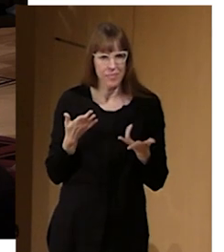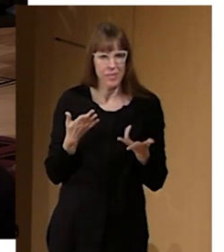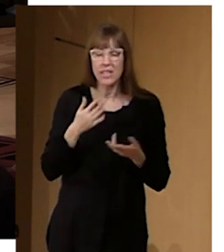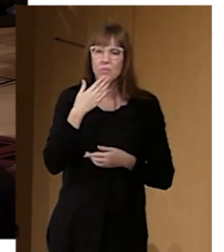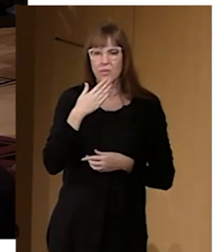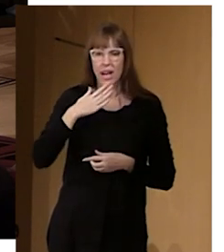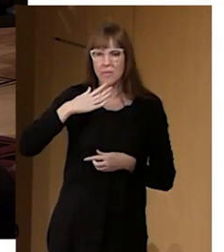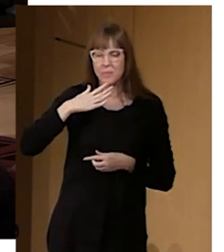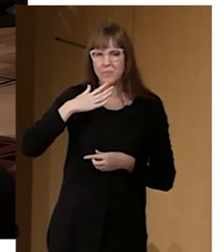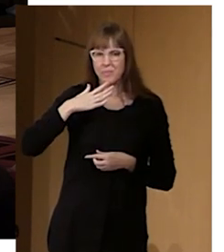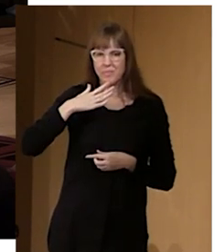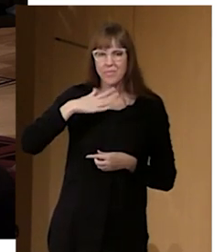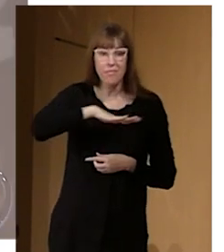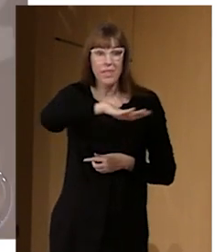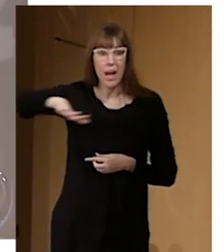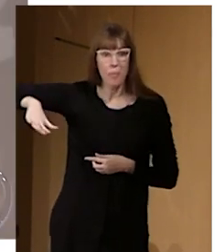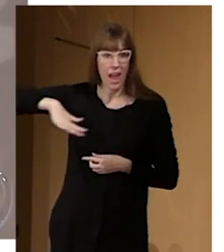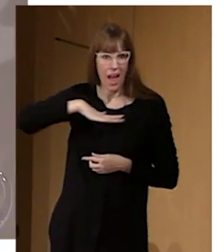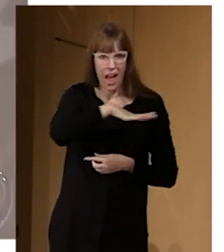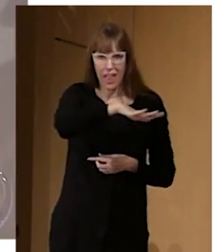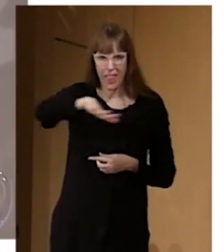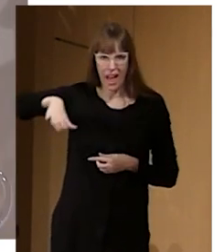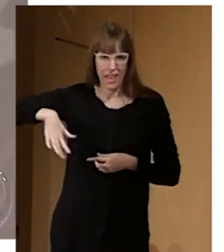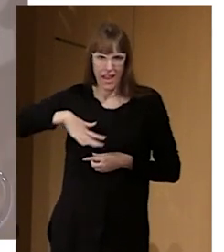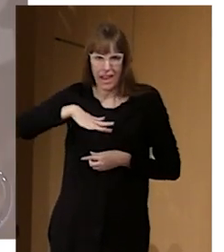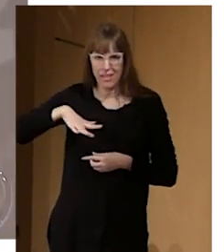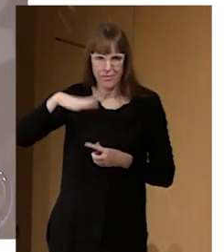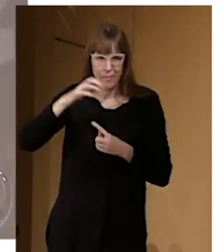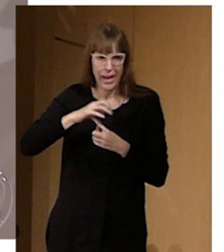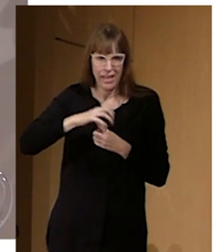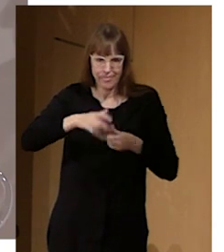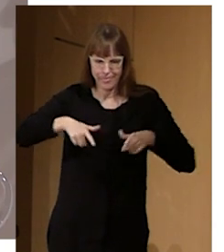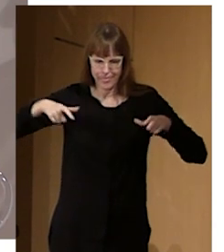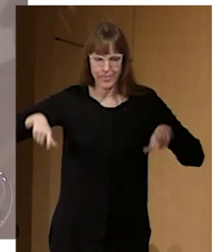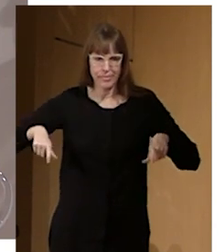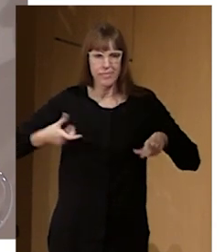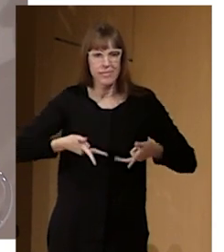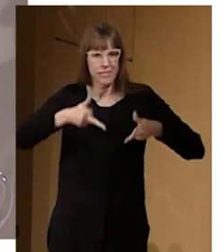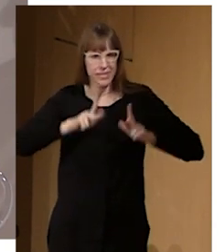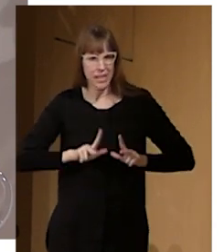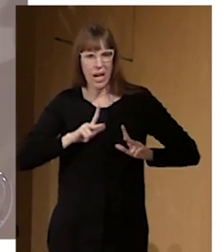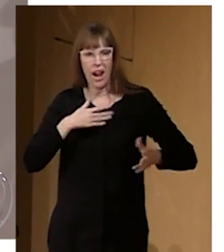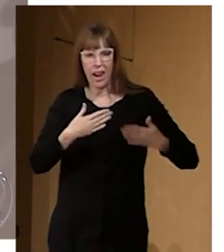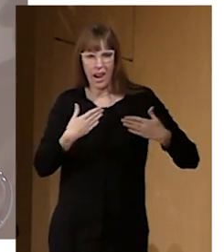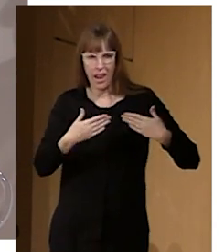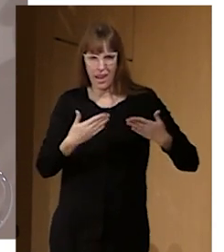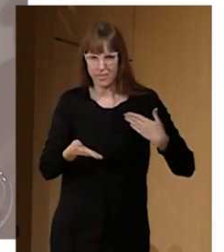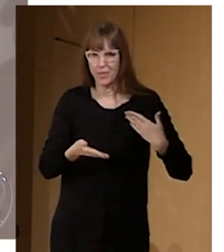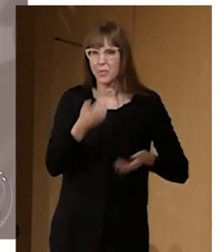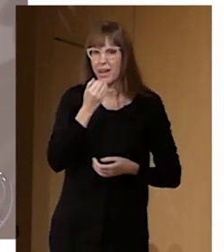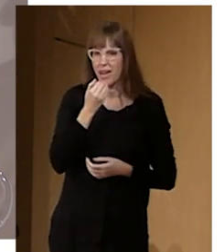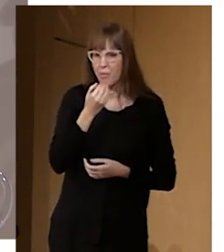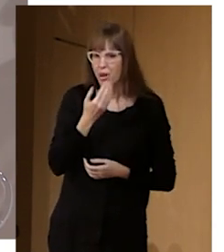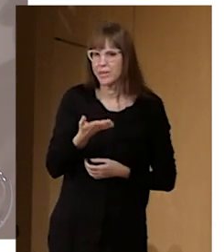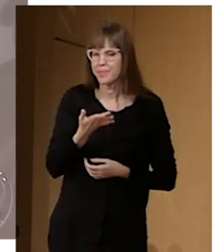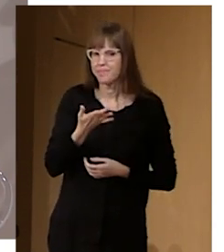plaza de un un banco en un parque y se sienta a charlar con nosotros y a que les contemos y a contarnos a nosotros